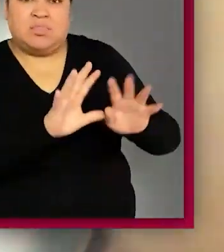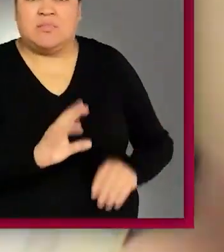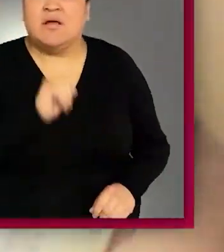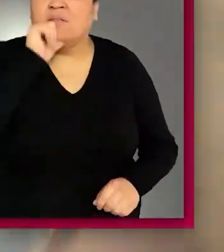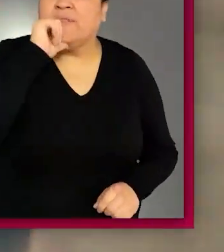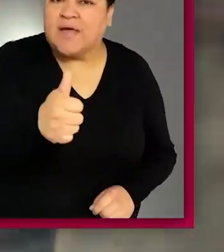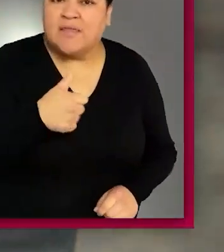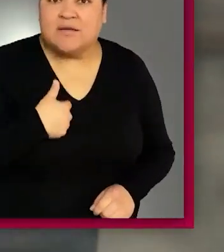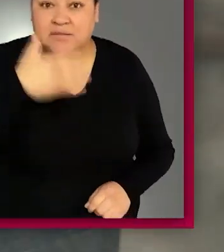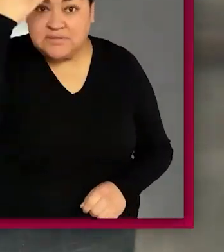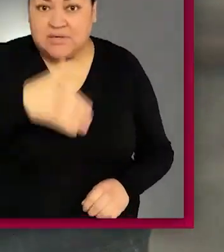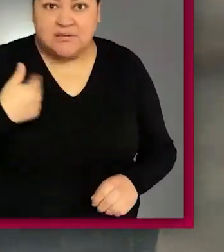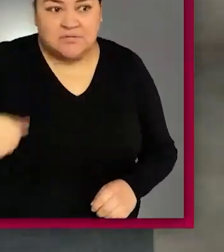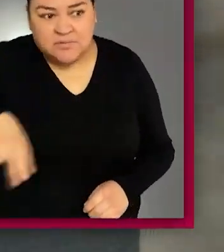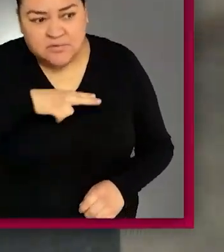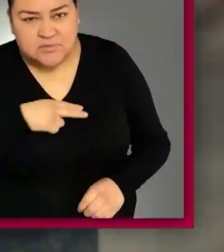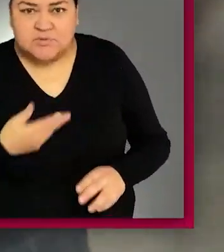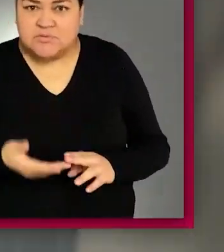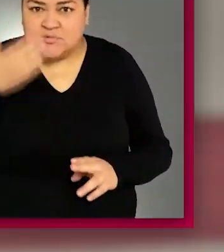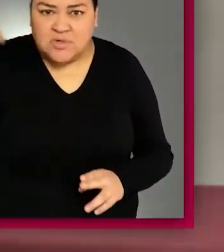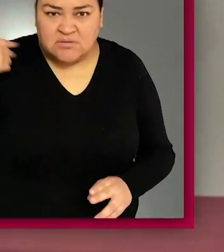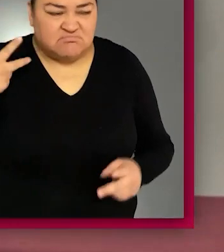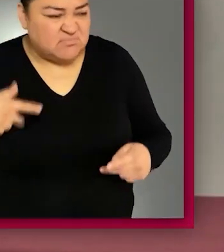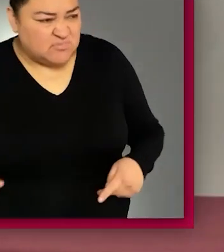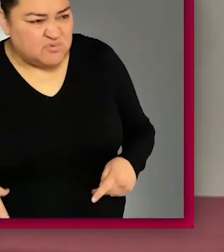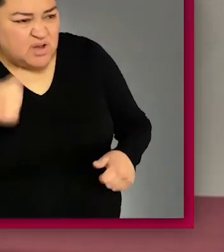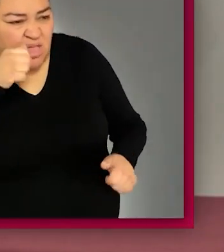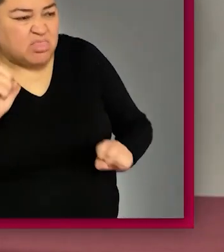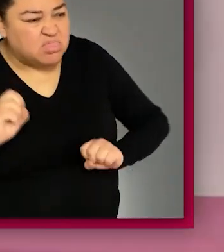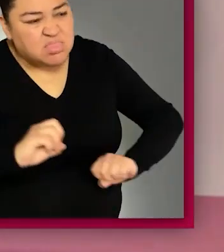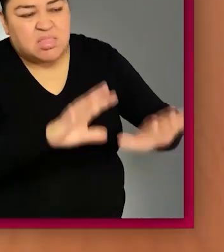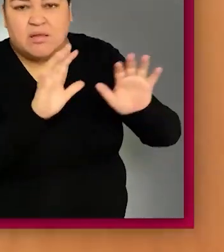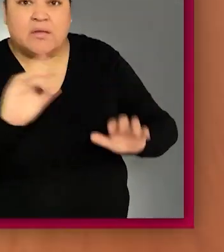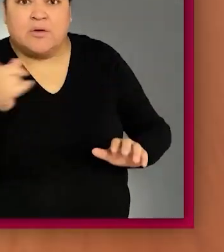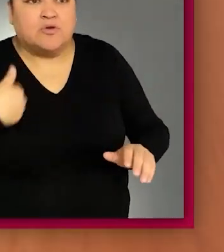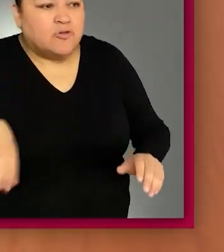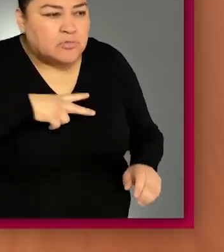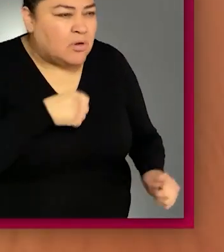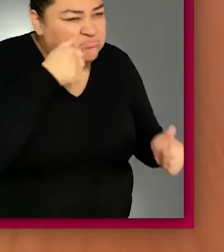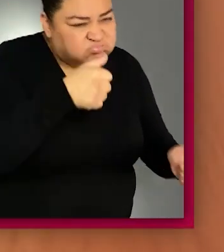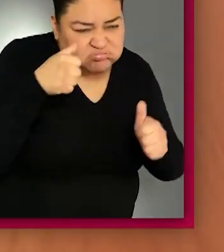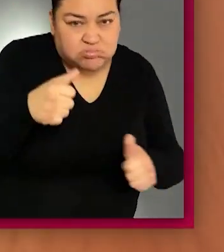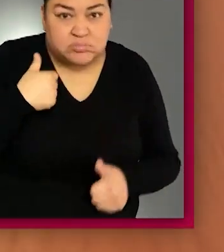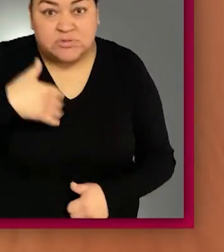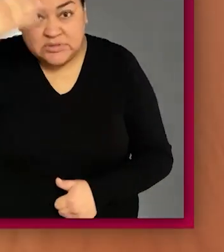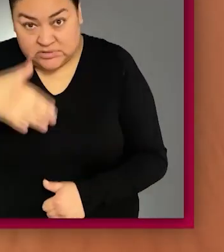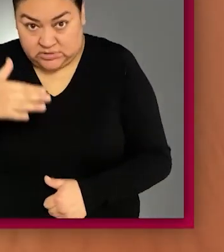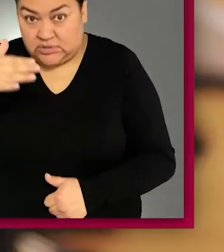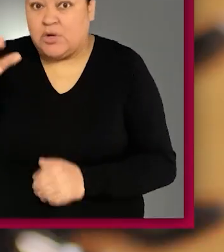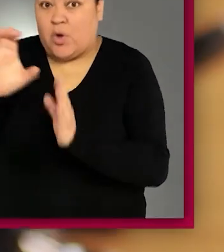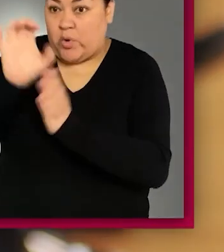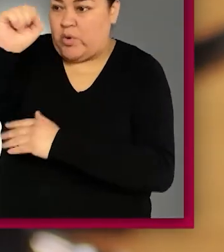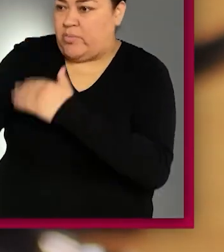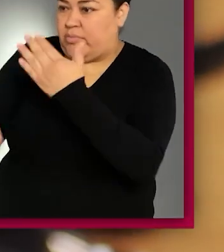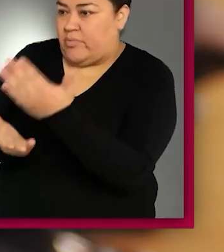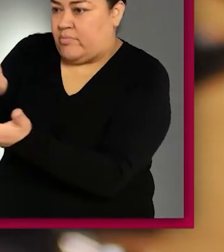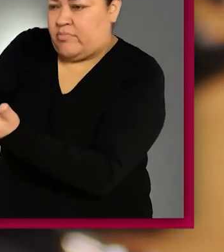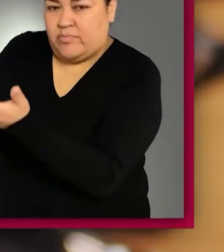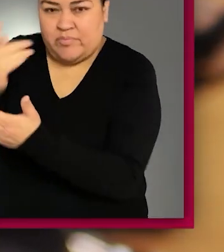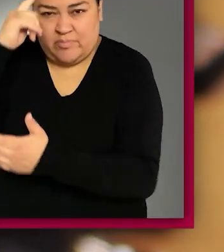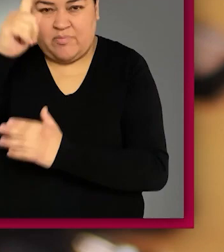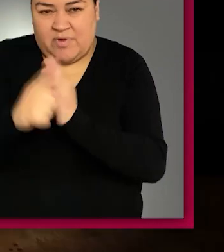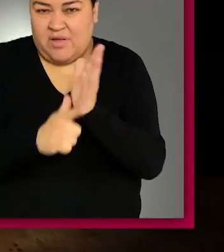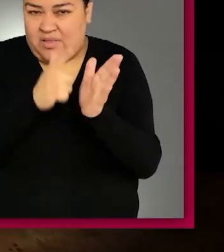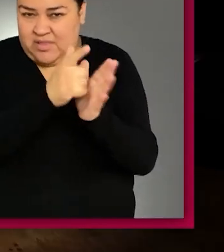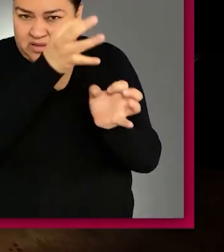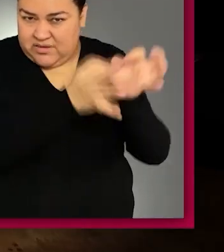la corrupción que se permitió en el pasado. El Ejecutivo del Estado promovió una reforma histórica constitucional al Poder Judicial